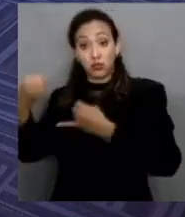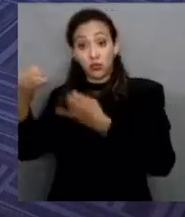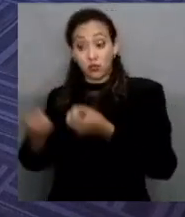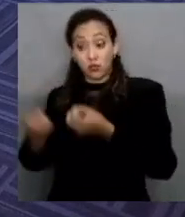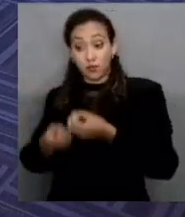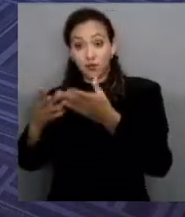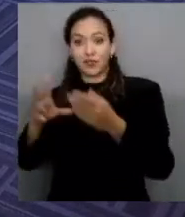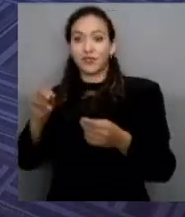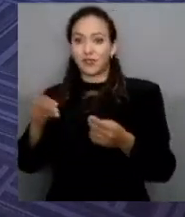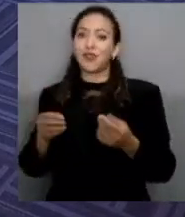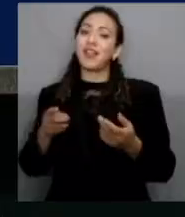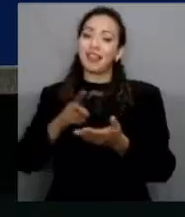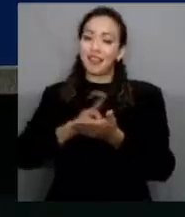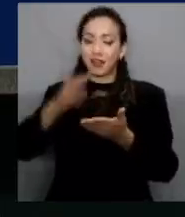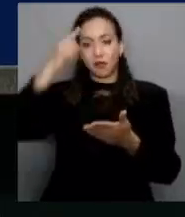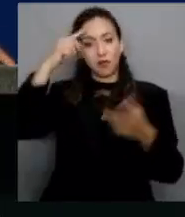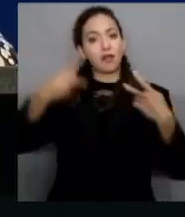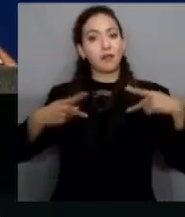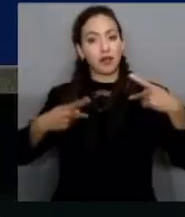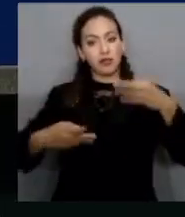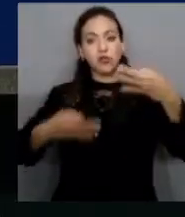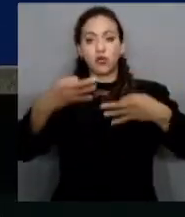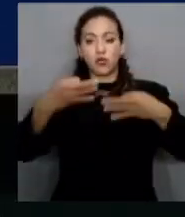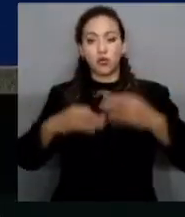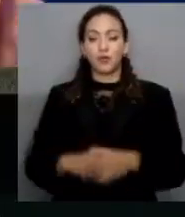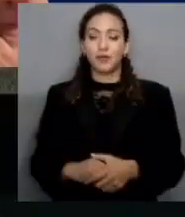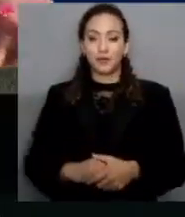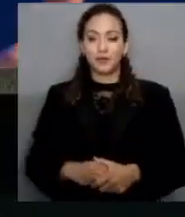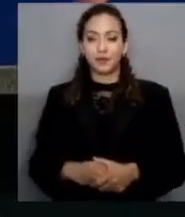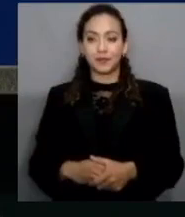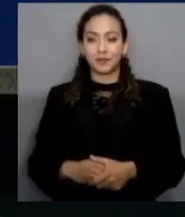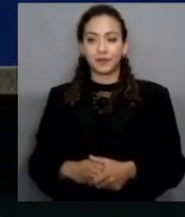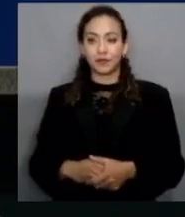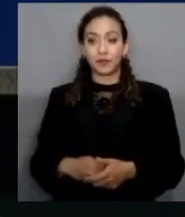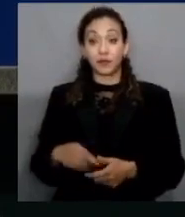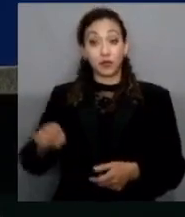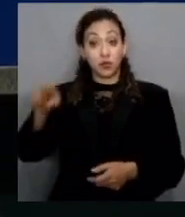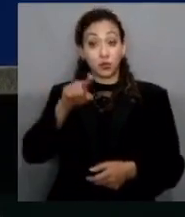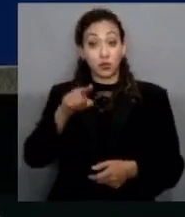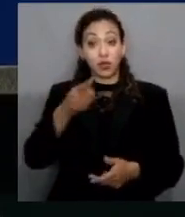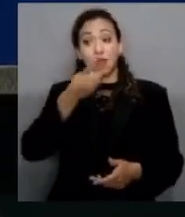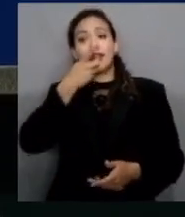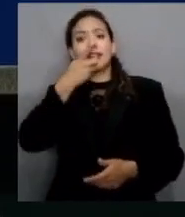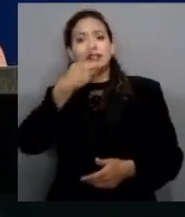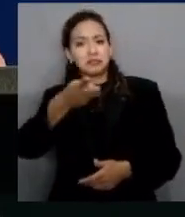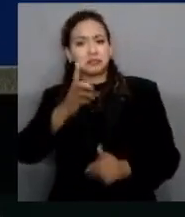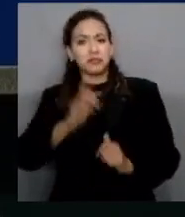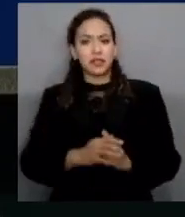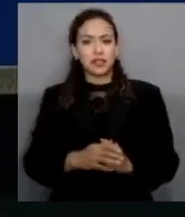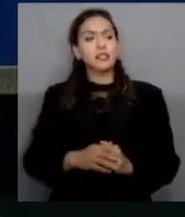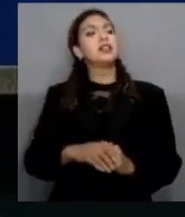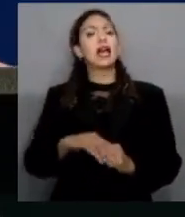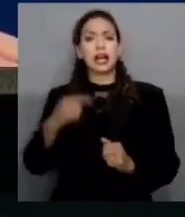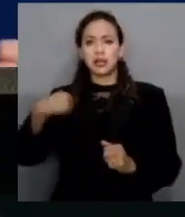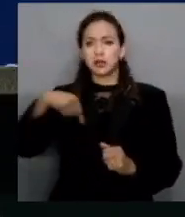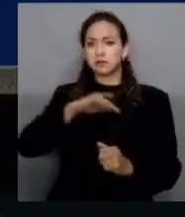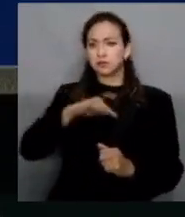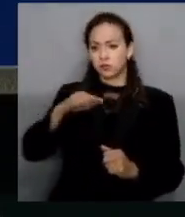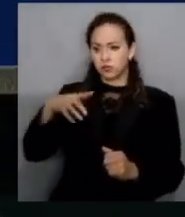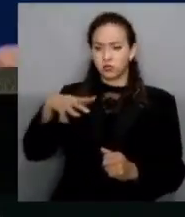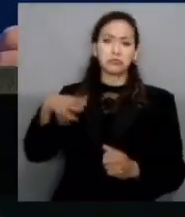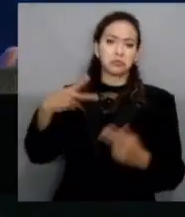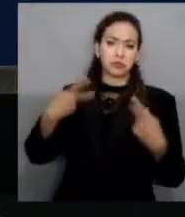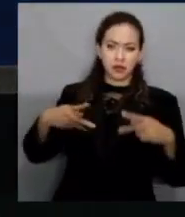los justiciables. Si aceptamos o justificamos como sociedad que